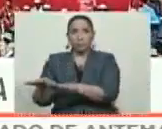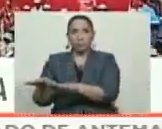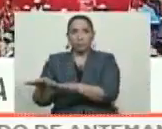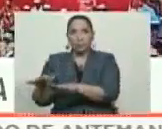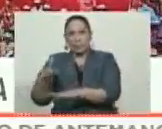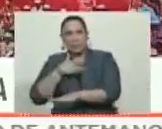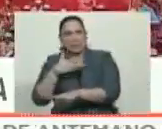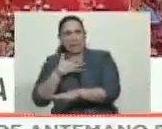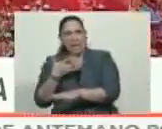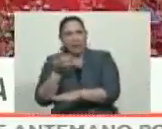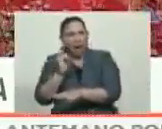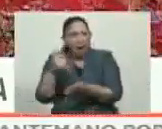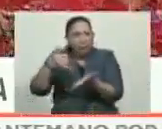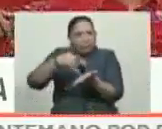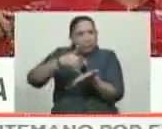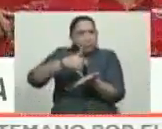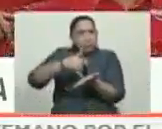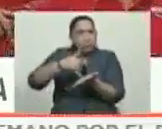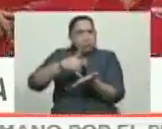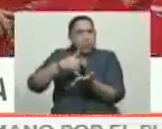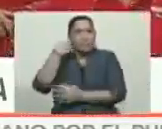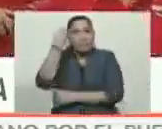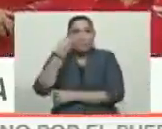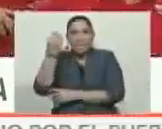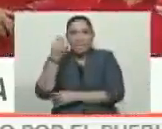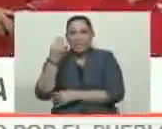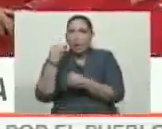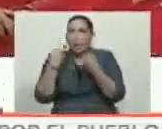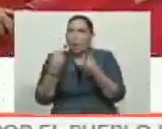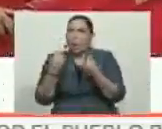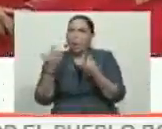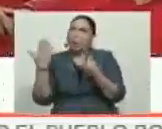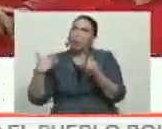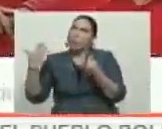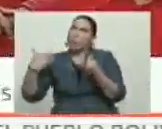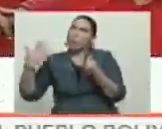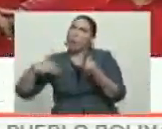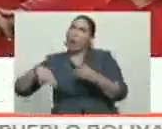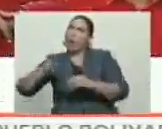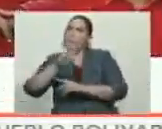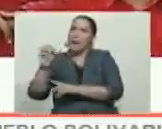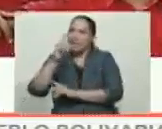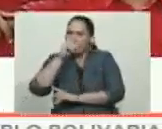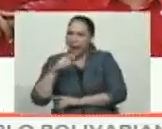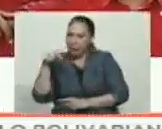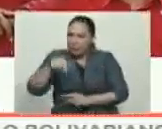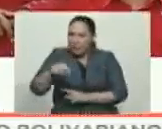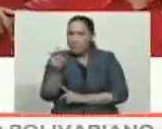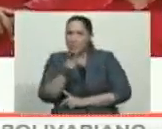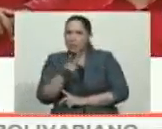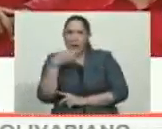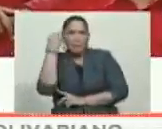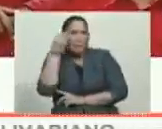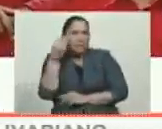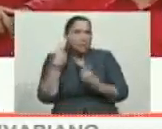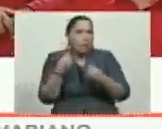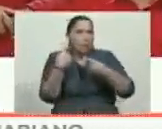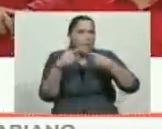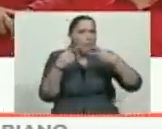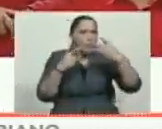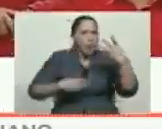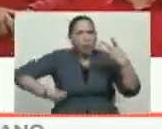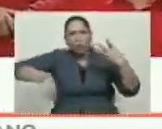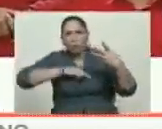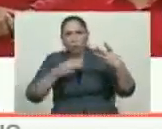sienta que tiene debilidades, piense cómo eran las cosas hace 20 años aquí, piense cómo eran las cosas cuando